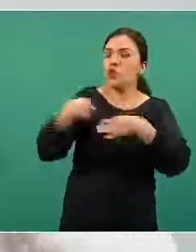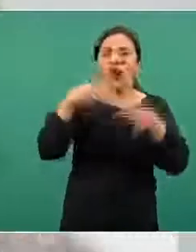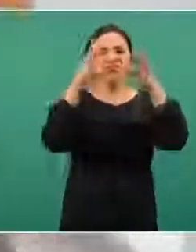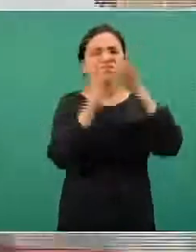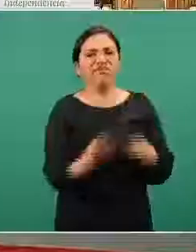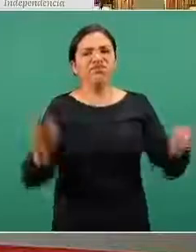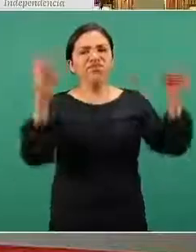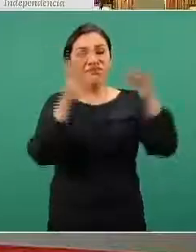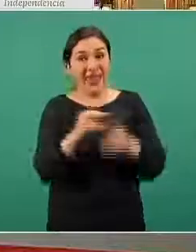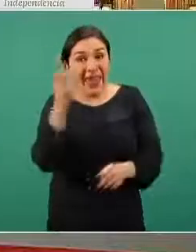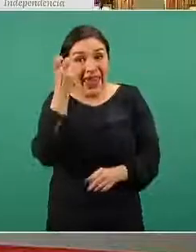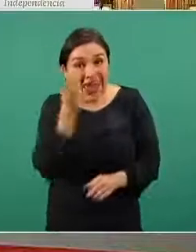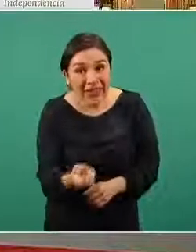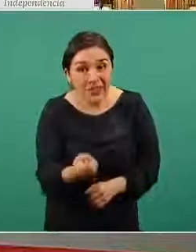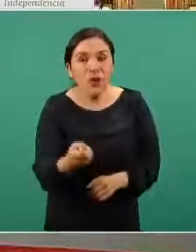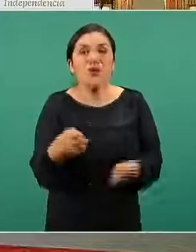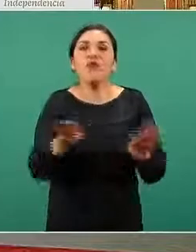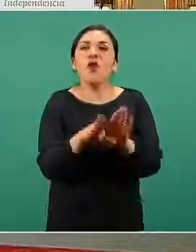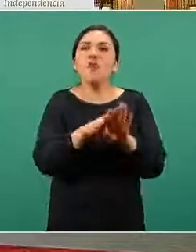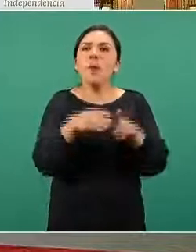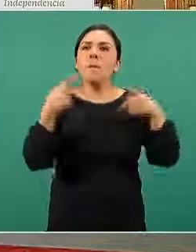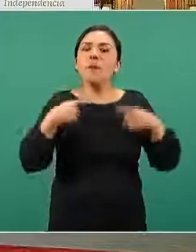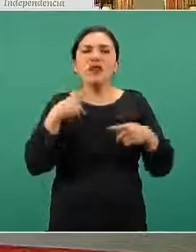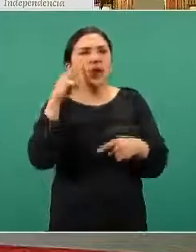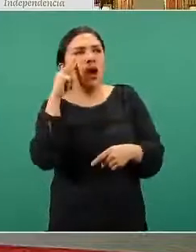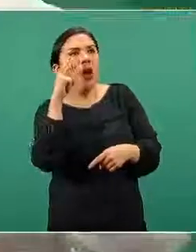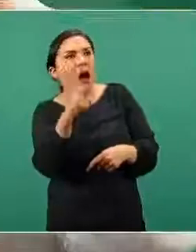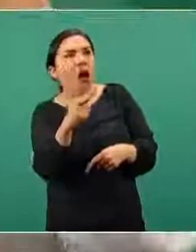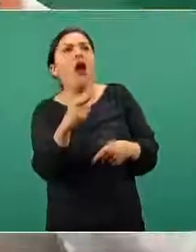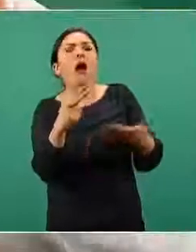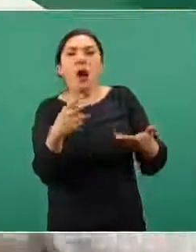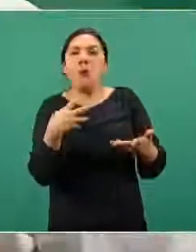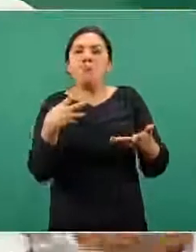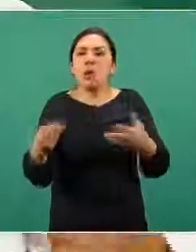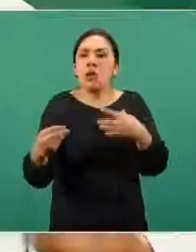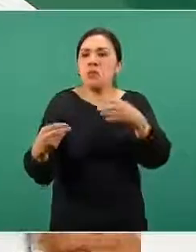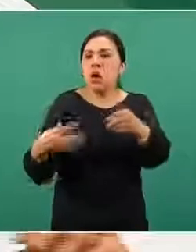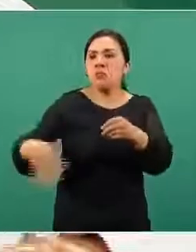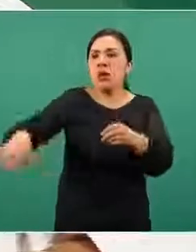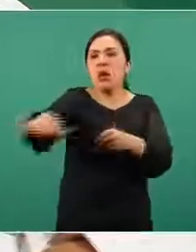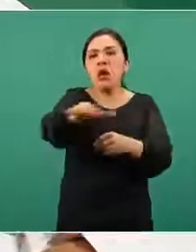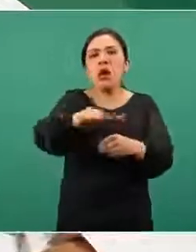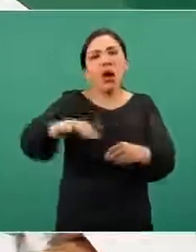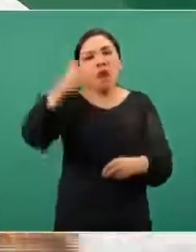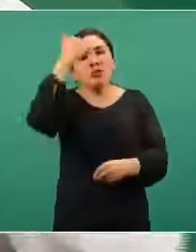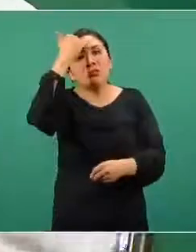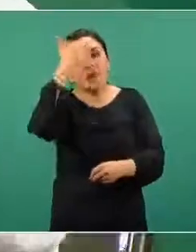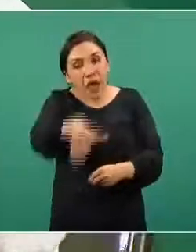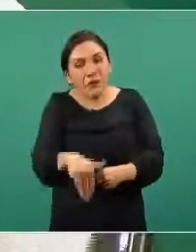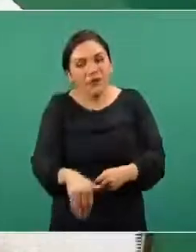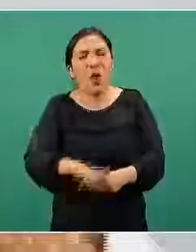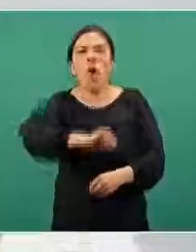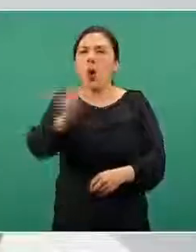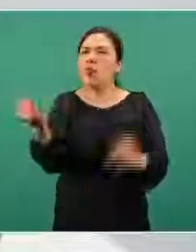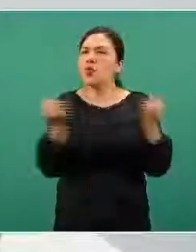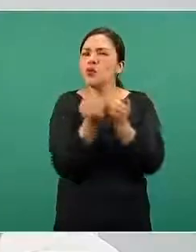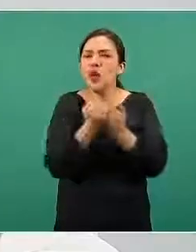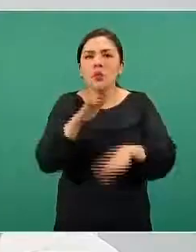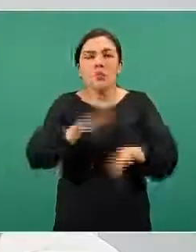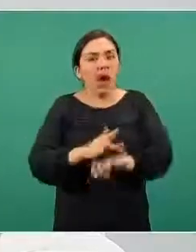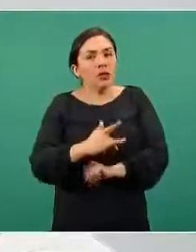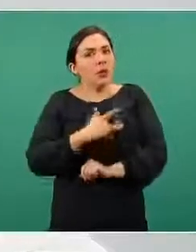Y finalmente fue permeando en la sociedad, fue permeando. Pero también hubo algo que impactó en nuestro